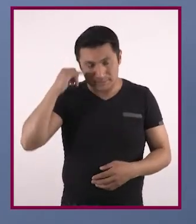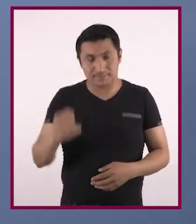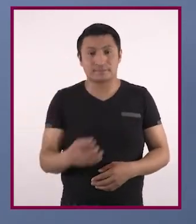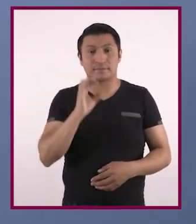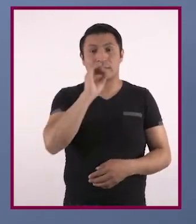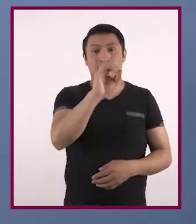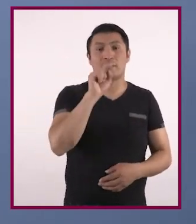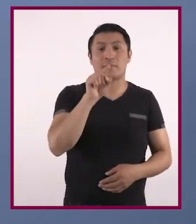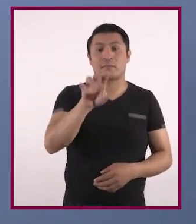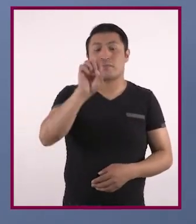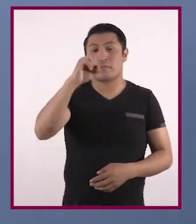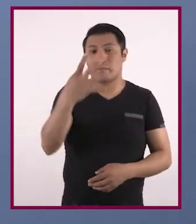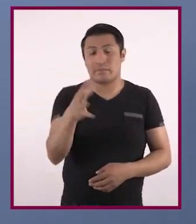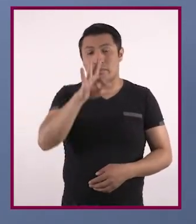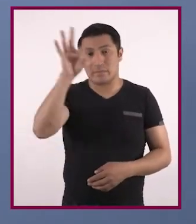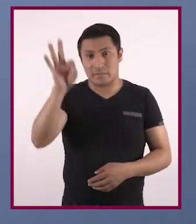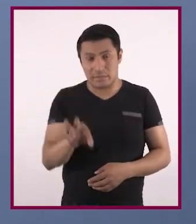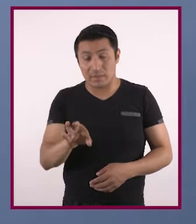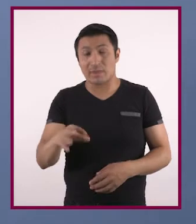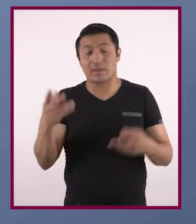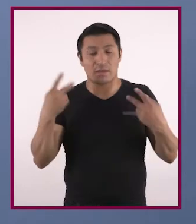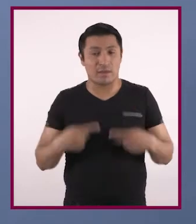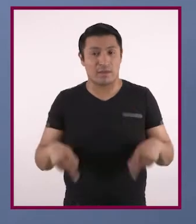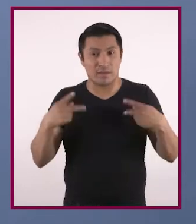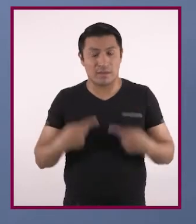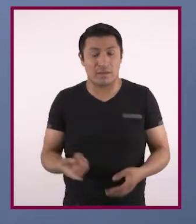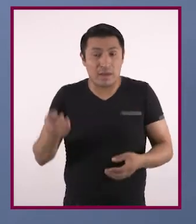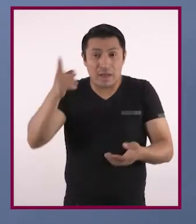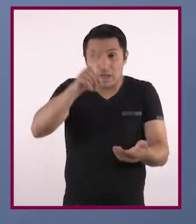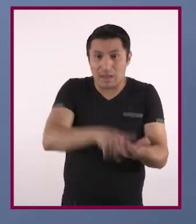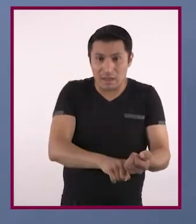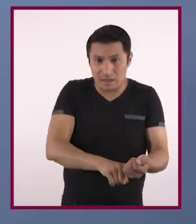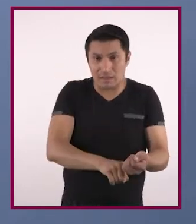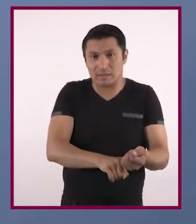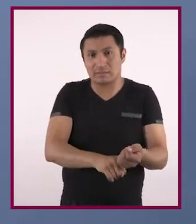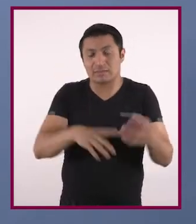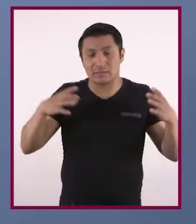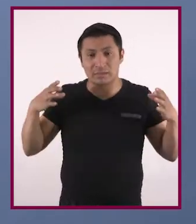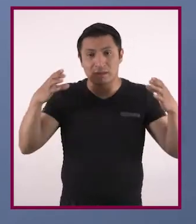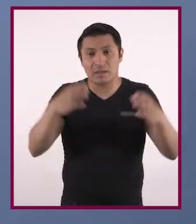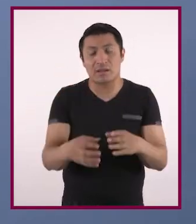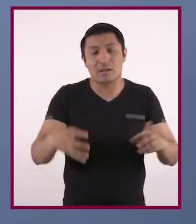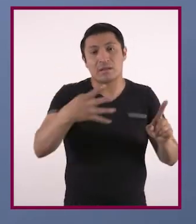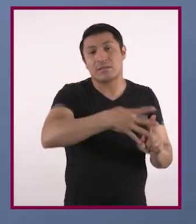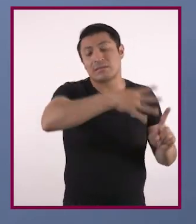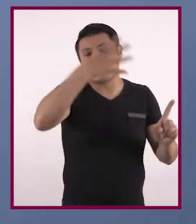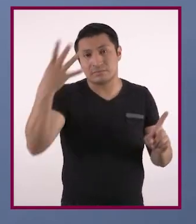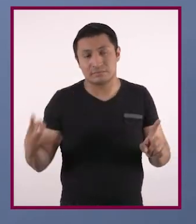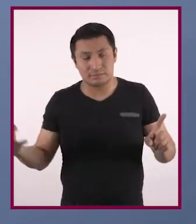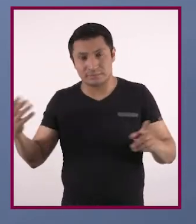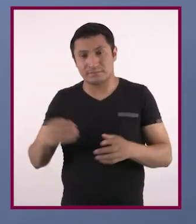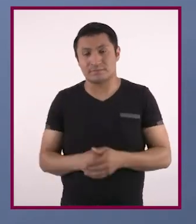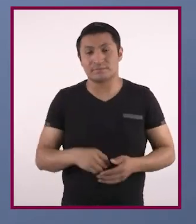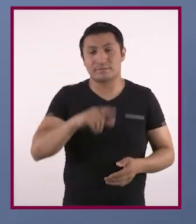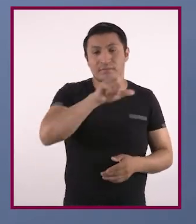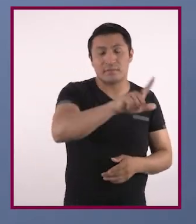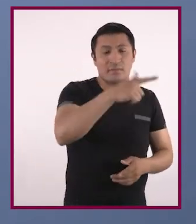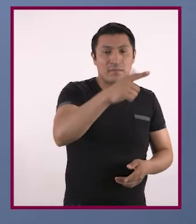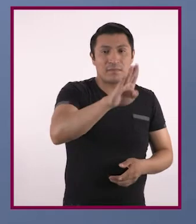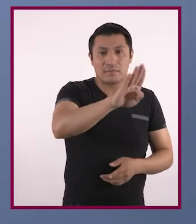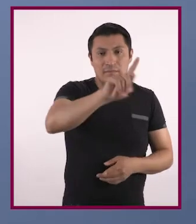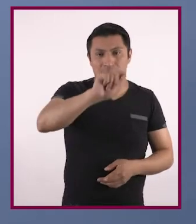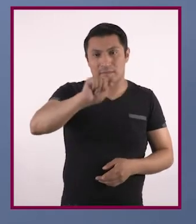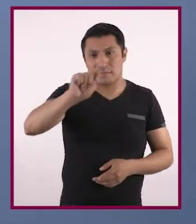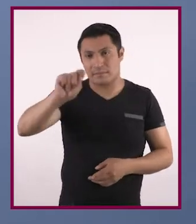el 0.65% son personas pertenecientes a la comunidad LGBTTI y casi